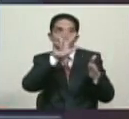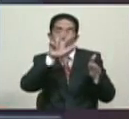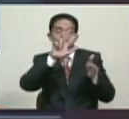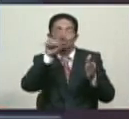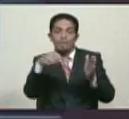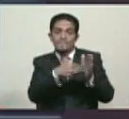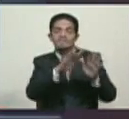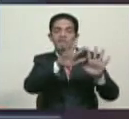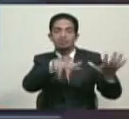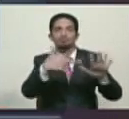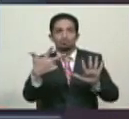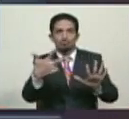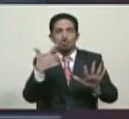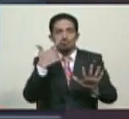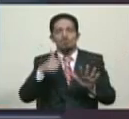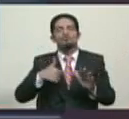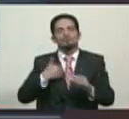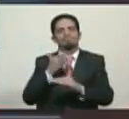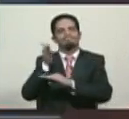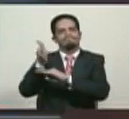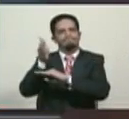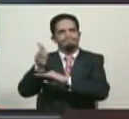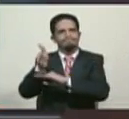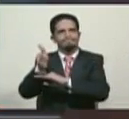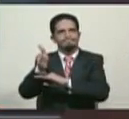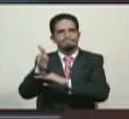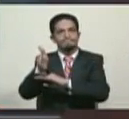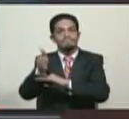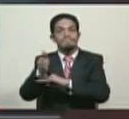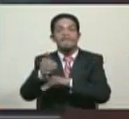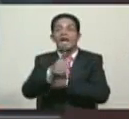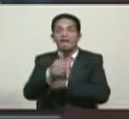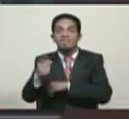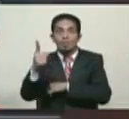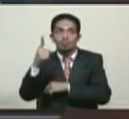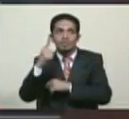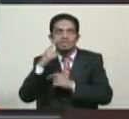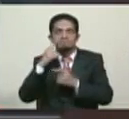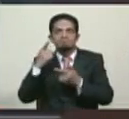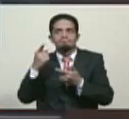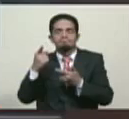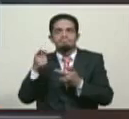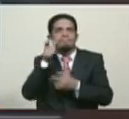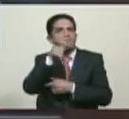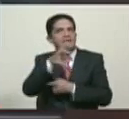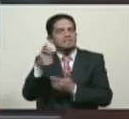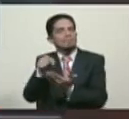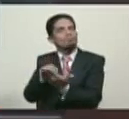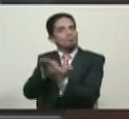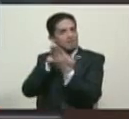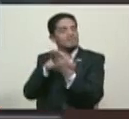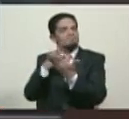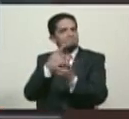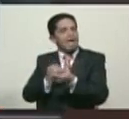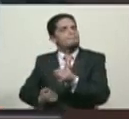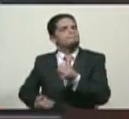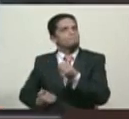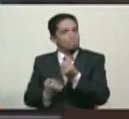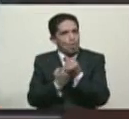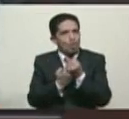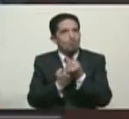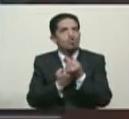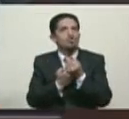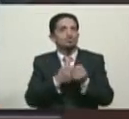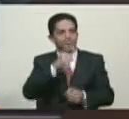realizar. Y en donde en cada una de ellas recibimos manifestaciones de solidaridad y reconocimiento de